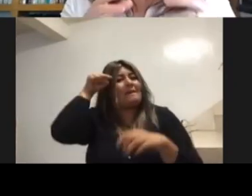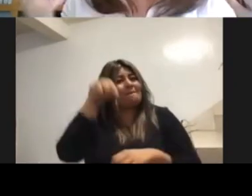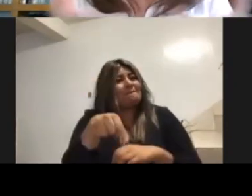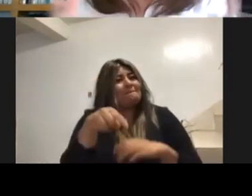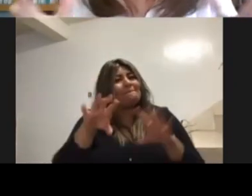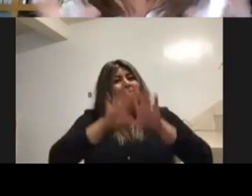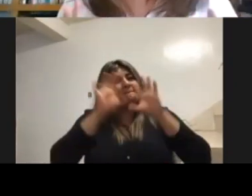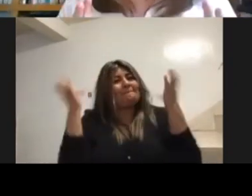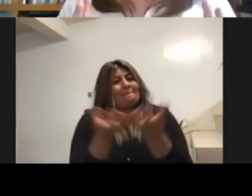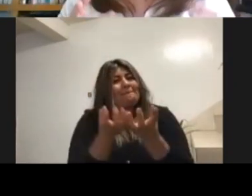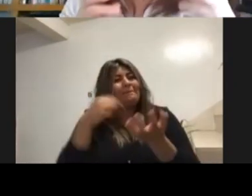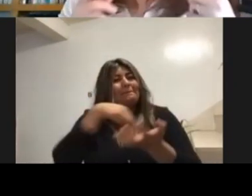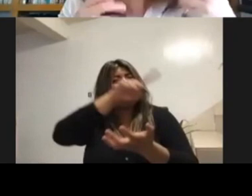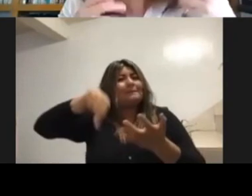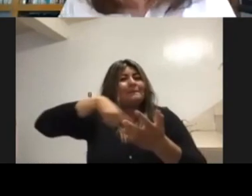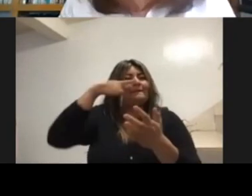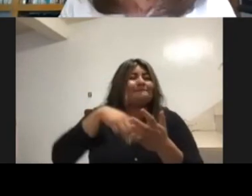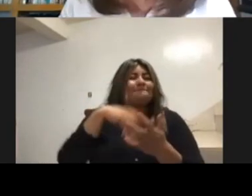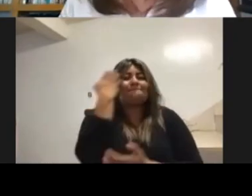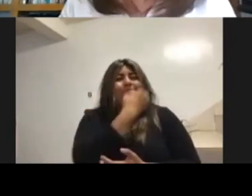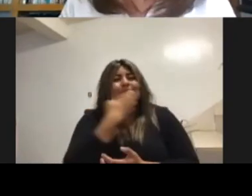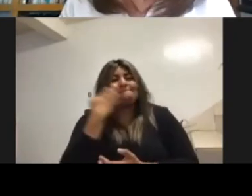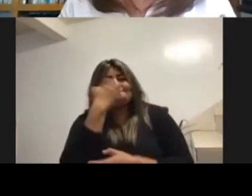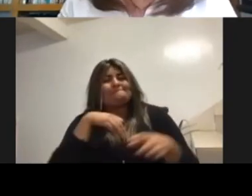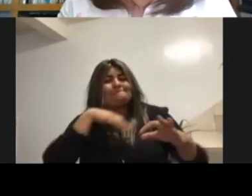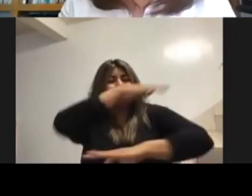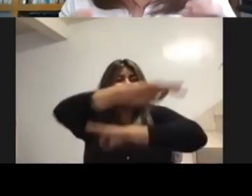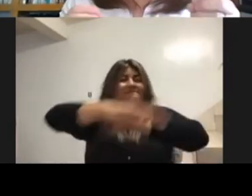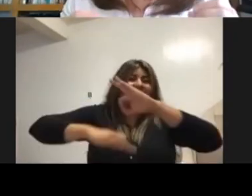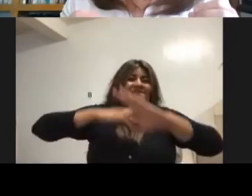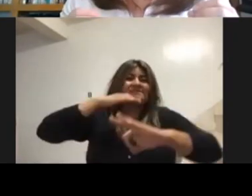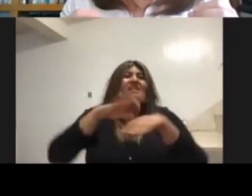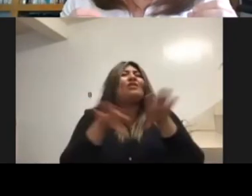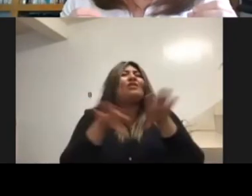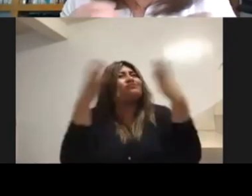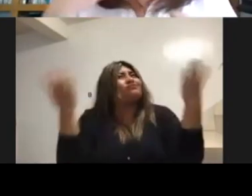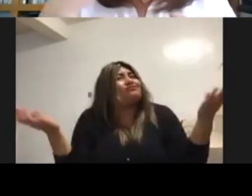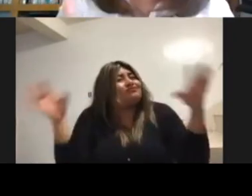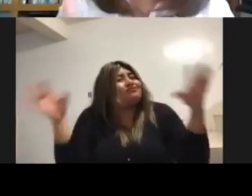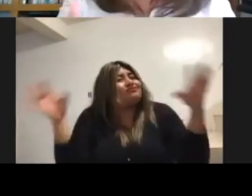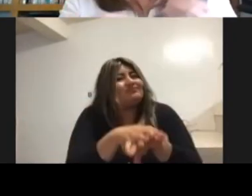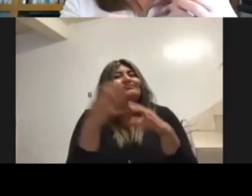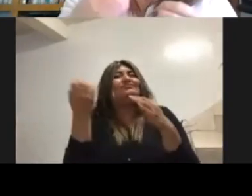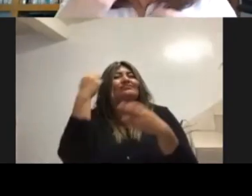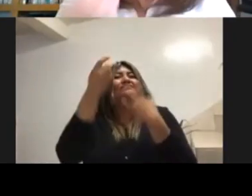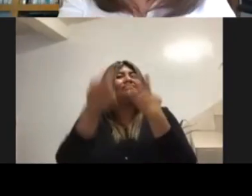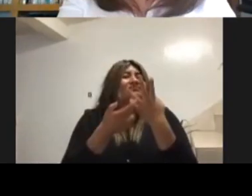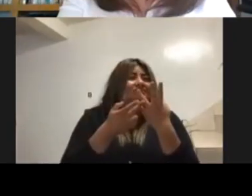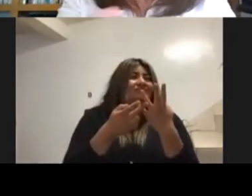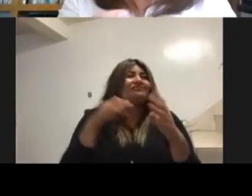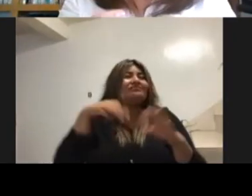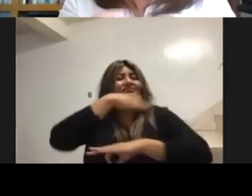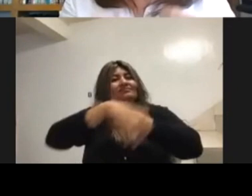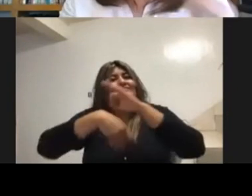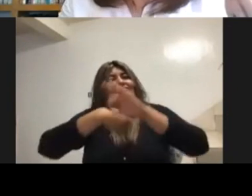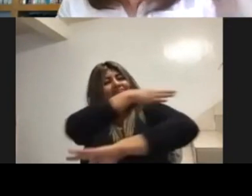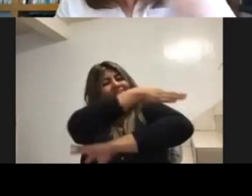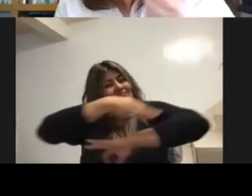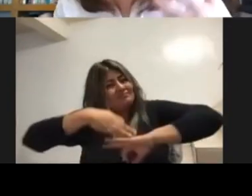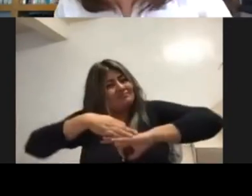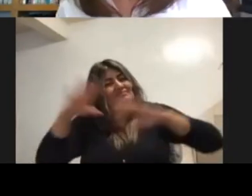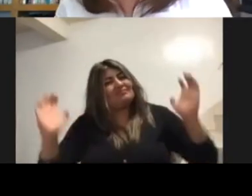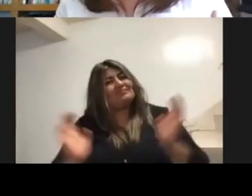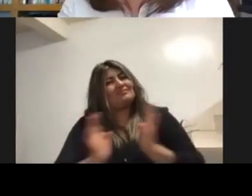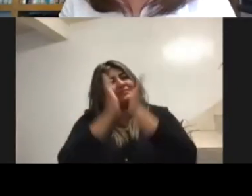donde todos caben, y no solo los estudiantes, sino también las familias que ahí participan y